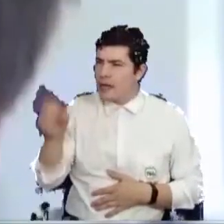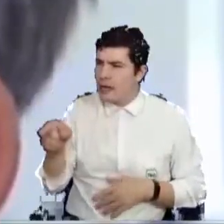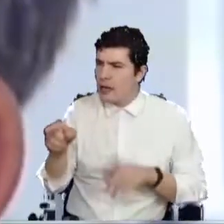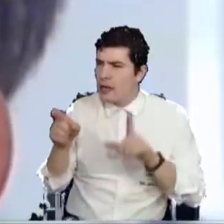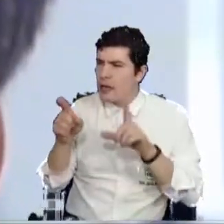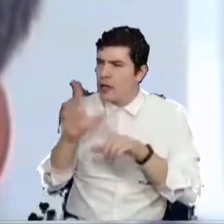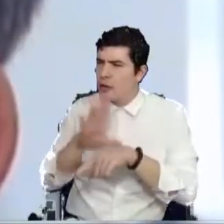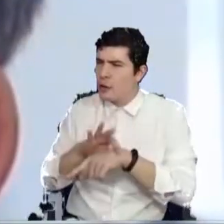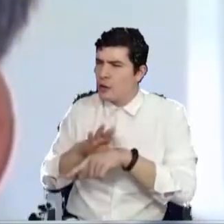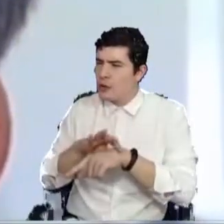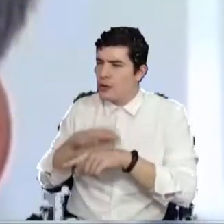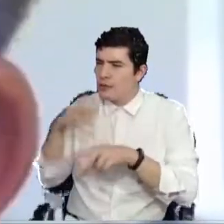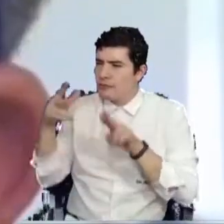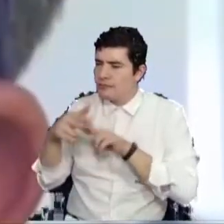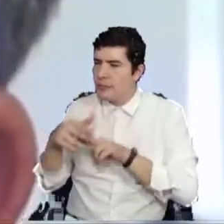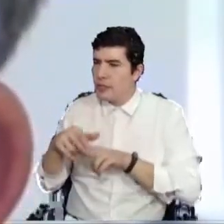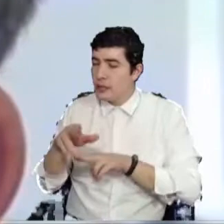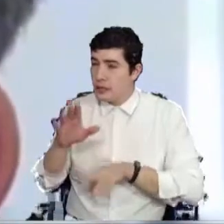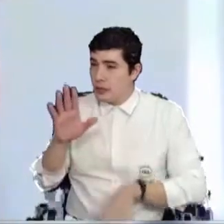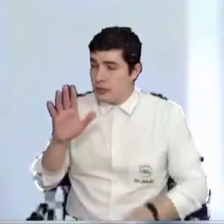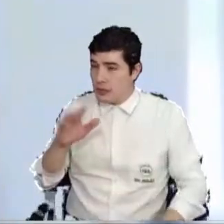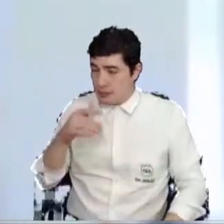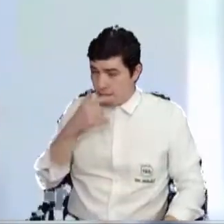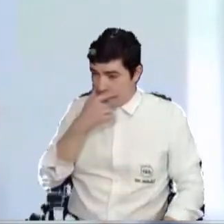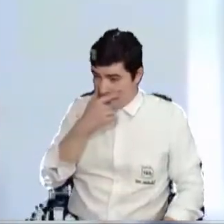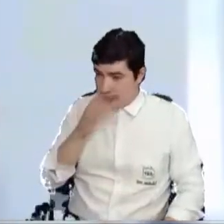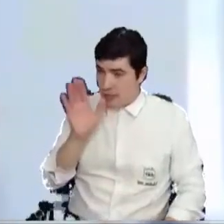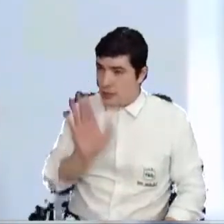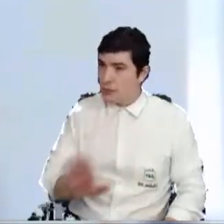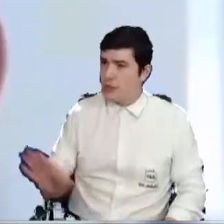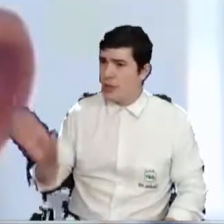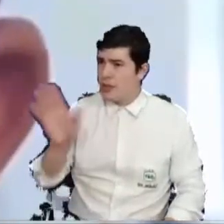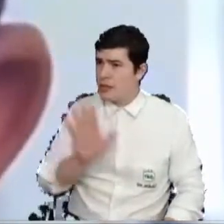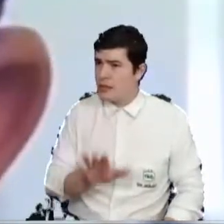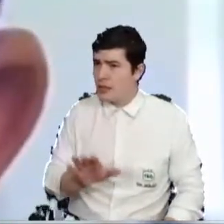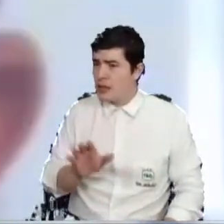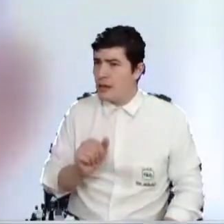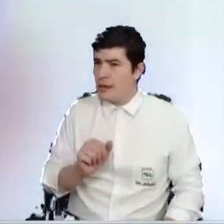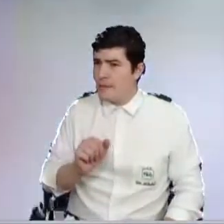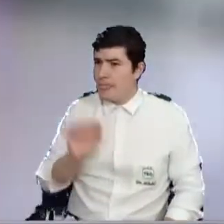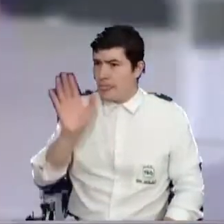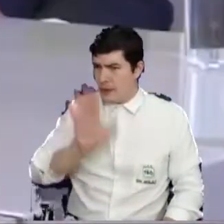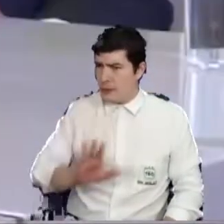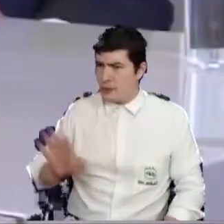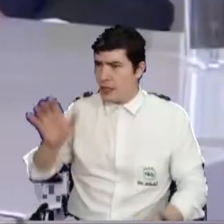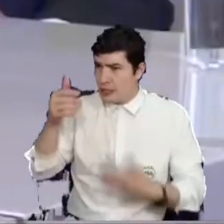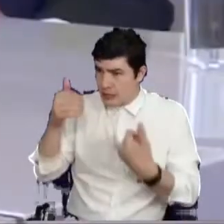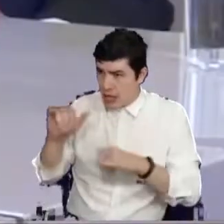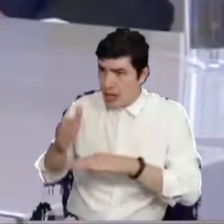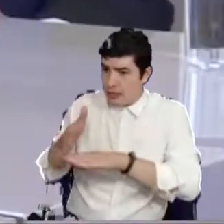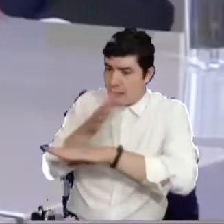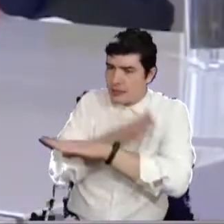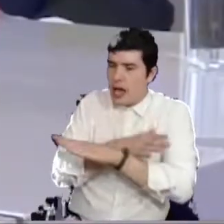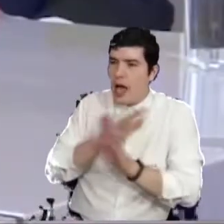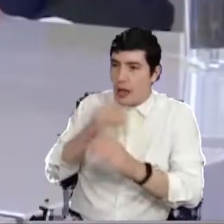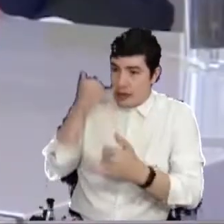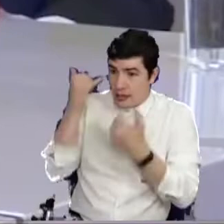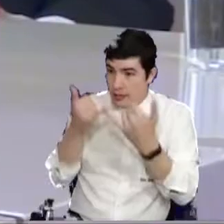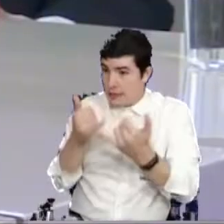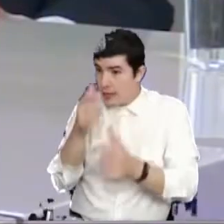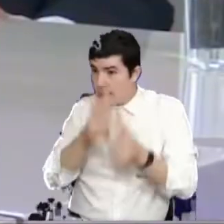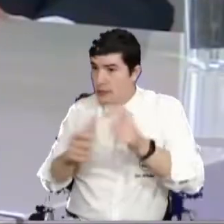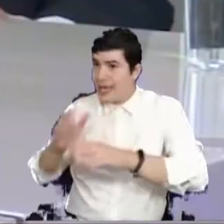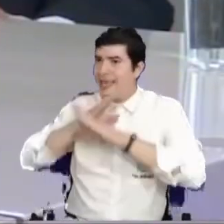¿Ustedes han identificado personas que han podido evitar el contagio del coronavirus gracias a este producto? Sí,